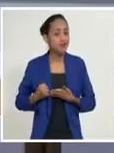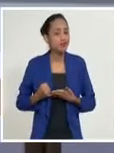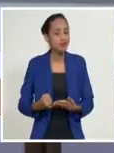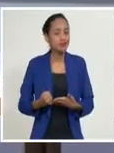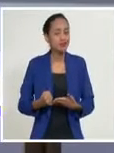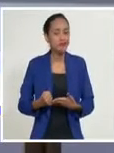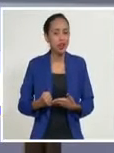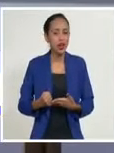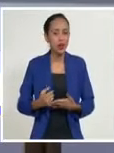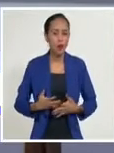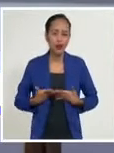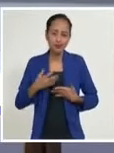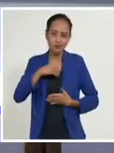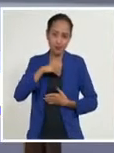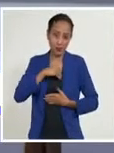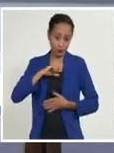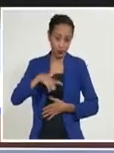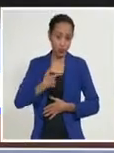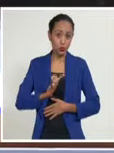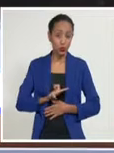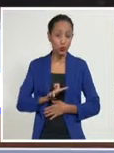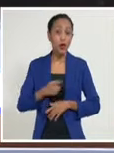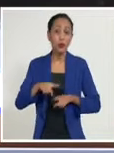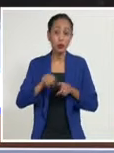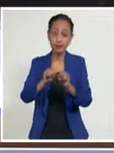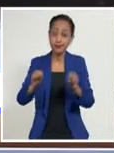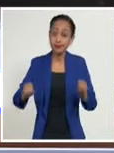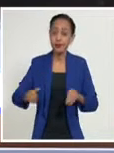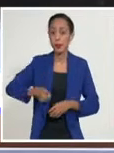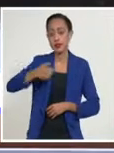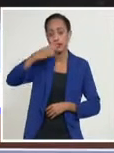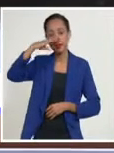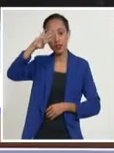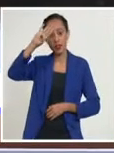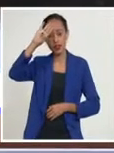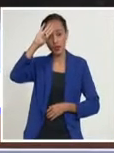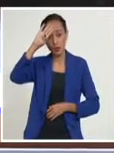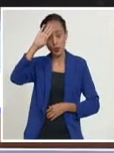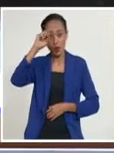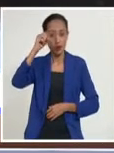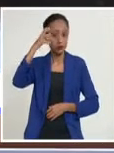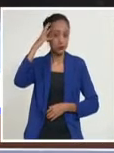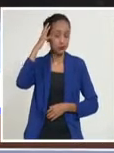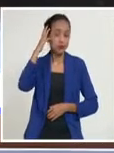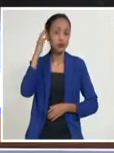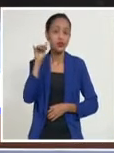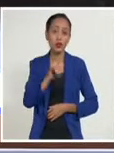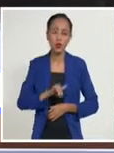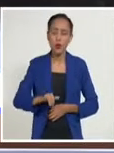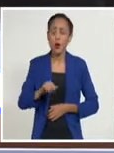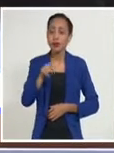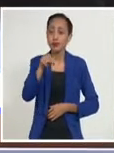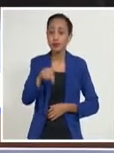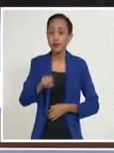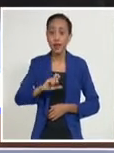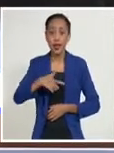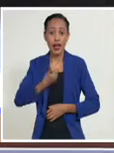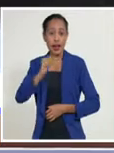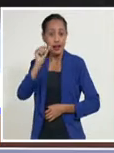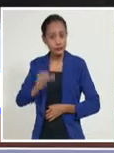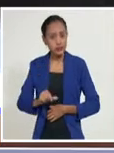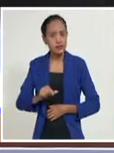es un concepto al cual ha convocado el presidente de la república miguel díaz canel bermúdez y con el que los artistas